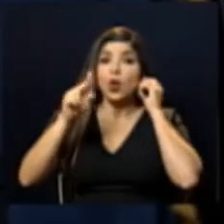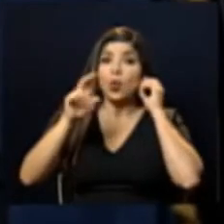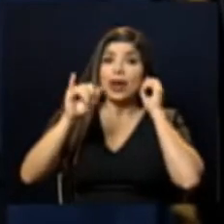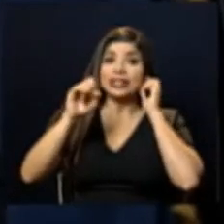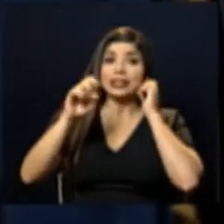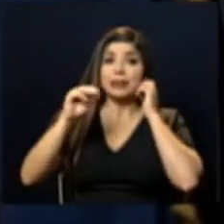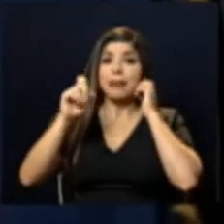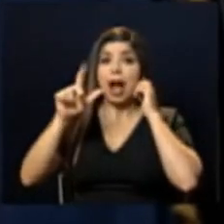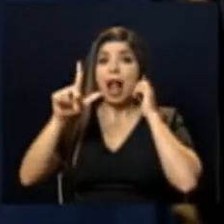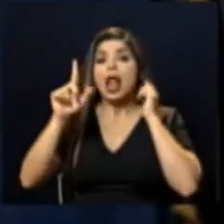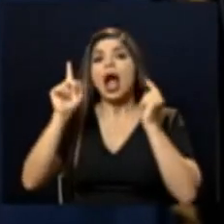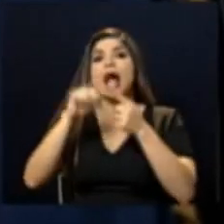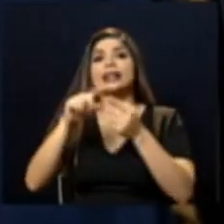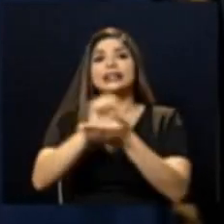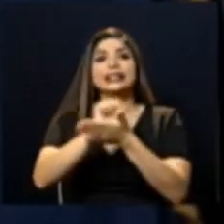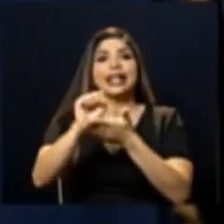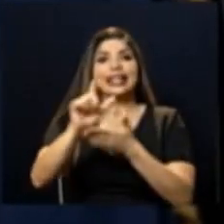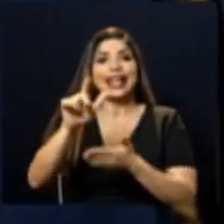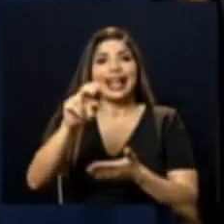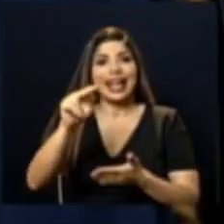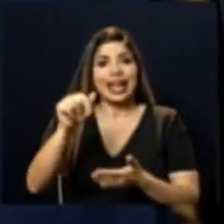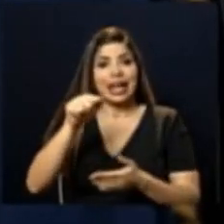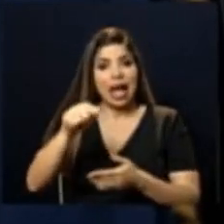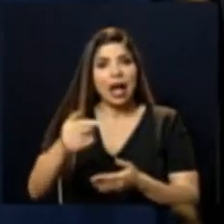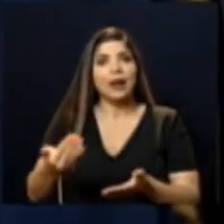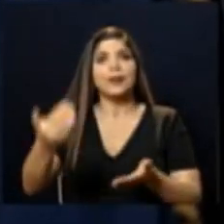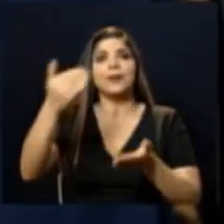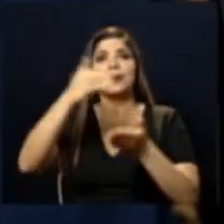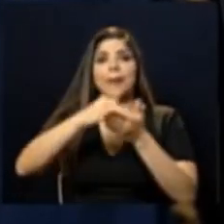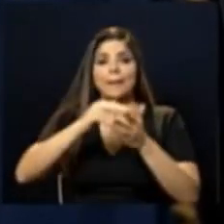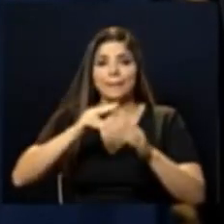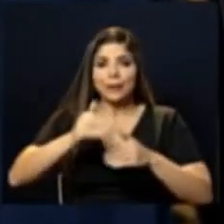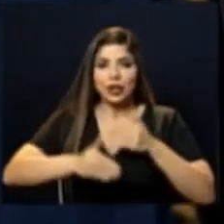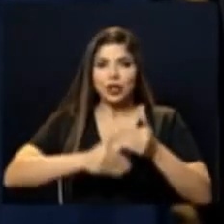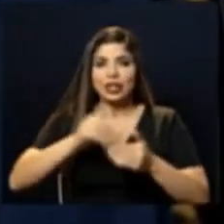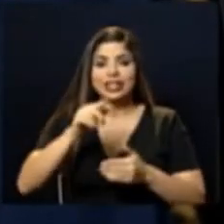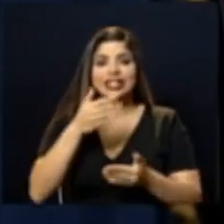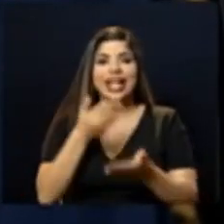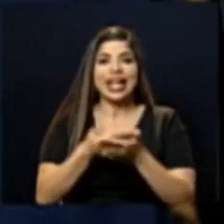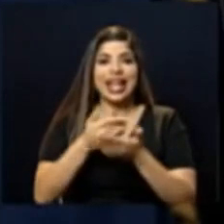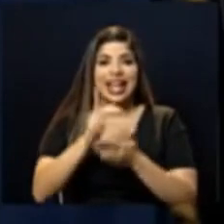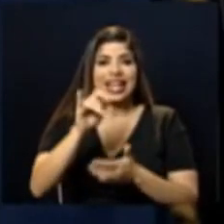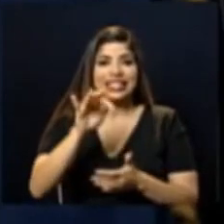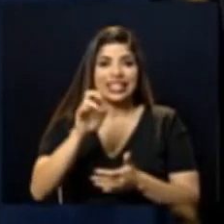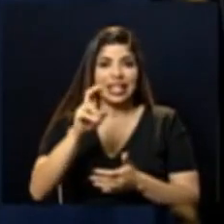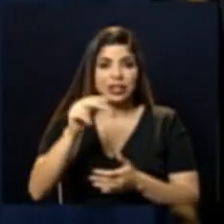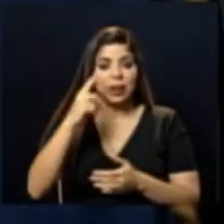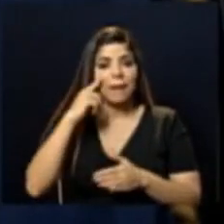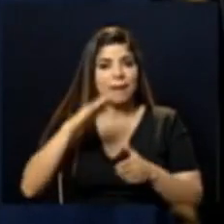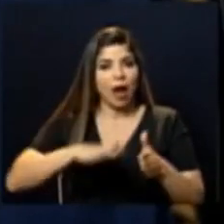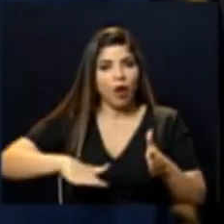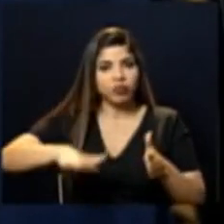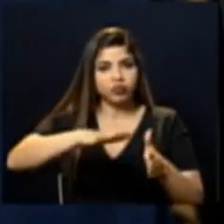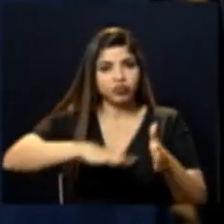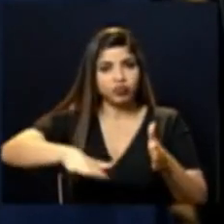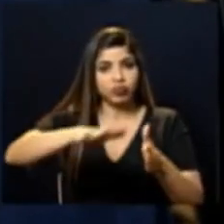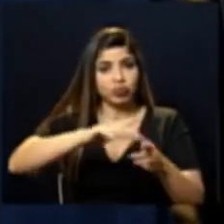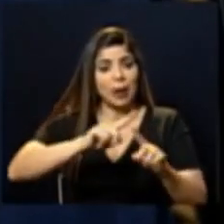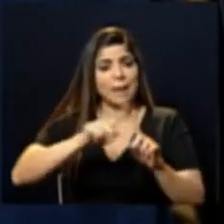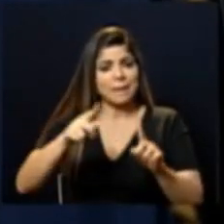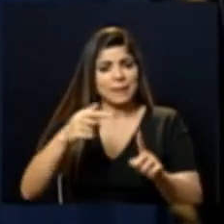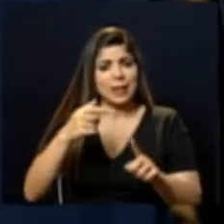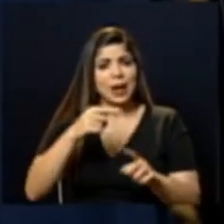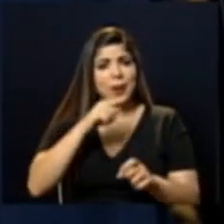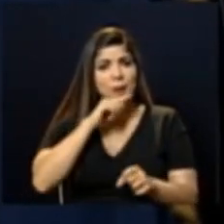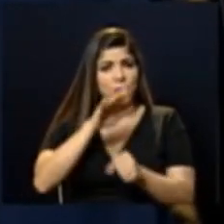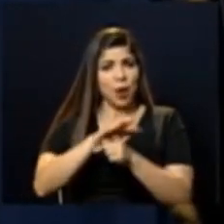Santa Elena, en la cual hubo que reiniciar el proceso de licitación para su asfaltado, pero con el compromiso